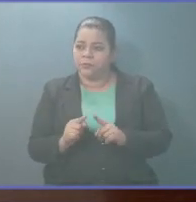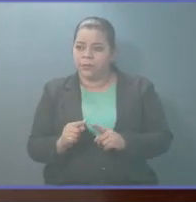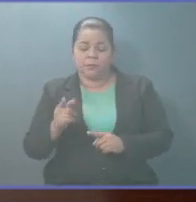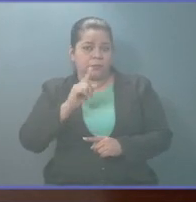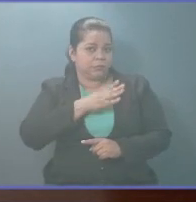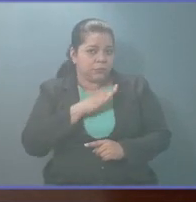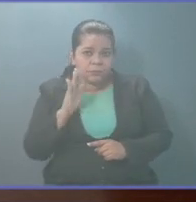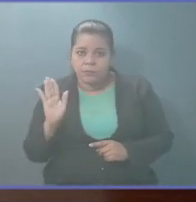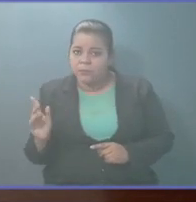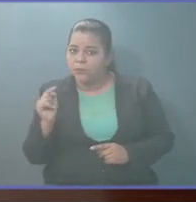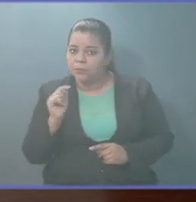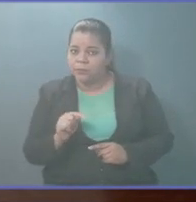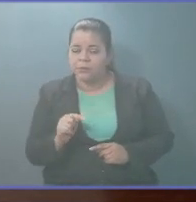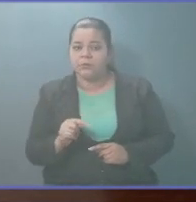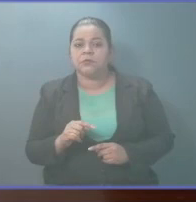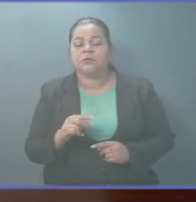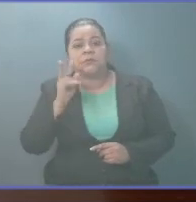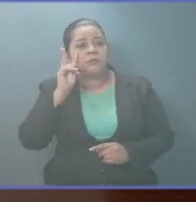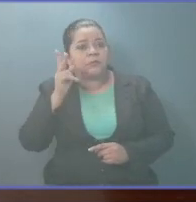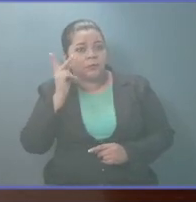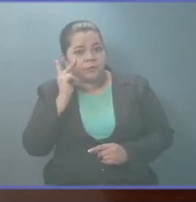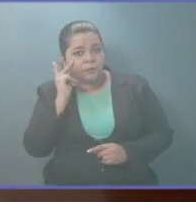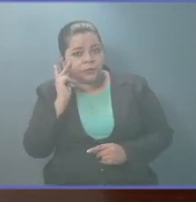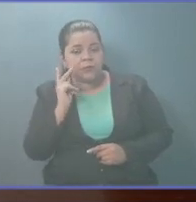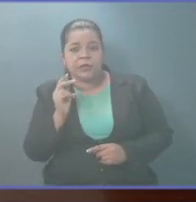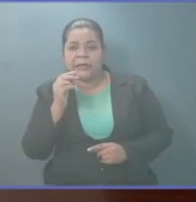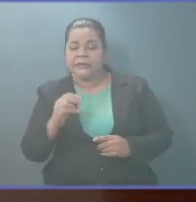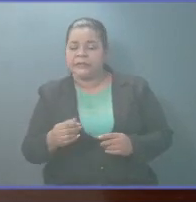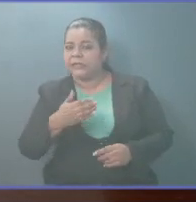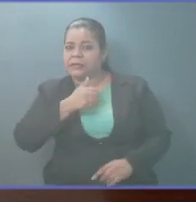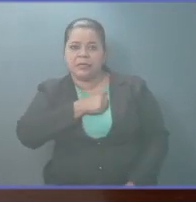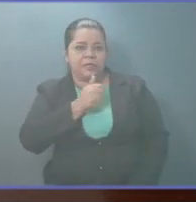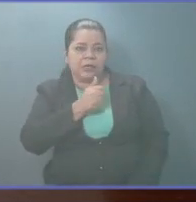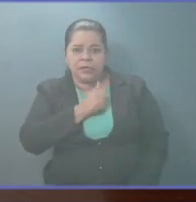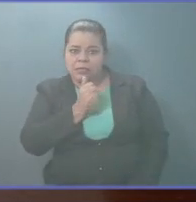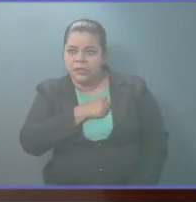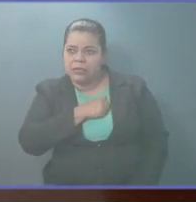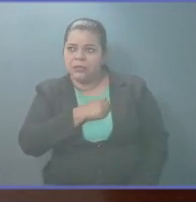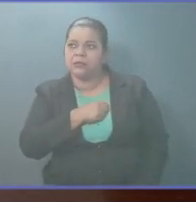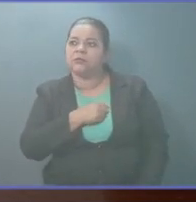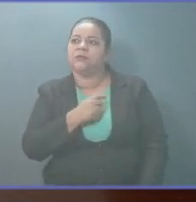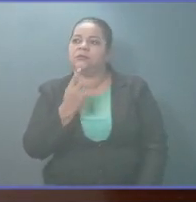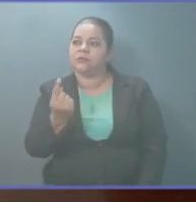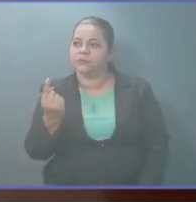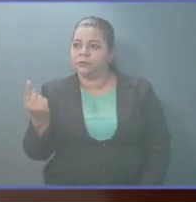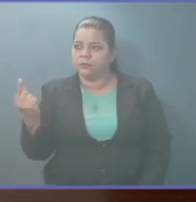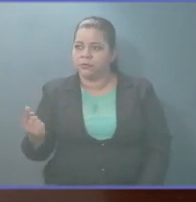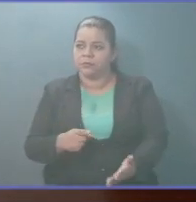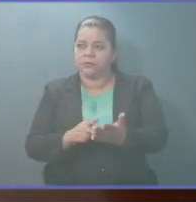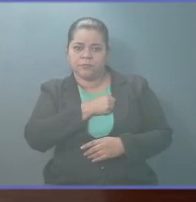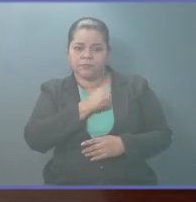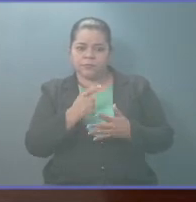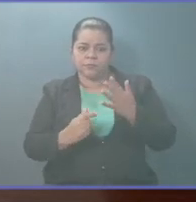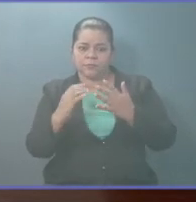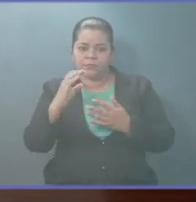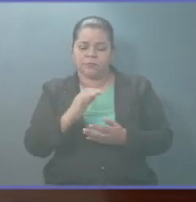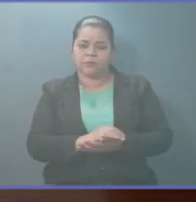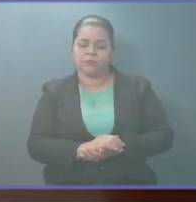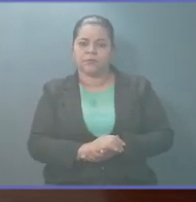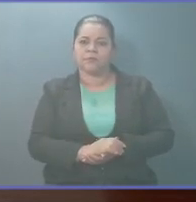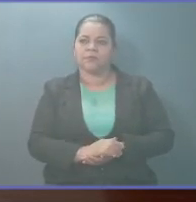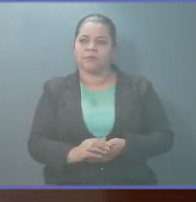de esta ley, y que podemos decir misión cumplida, y esta ley entraría en vigencia, si no me equivoco, dentro